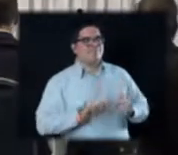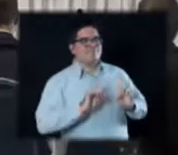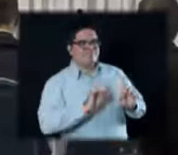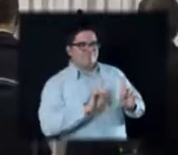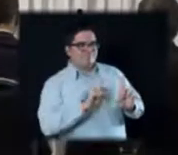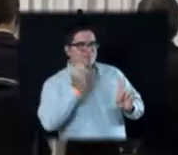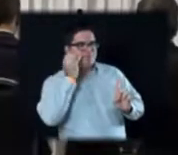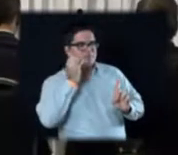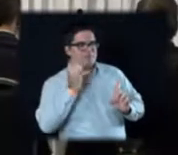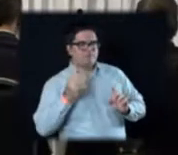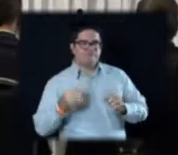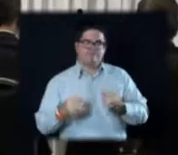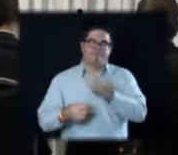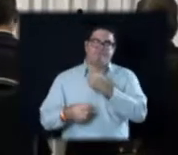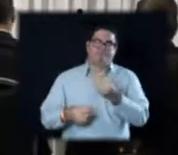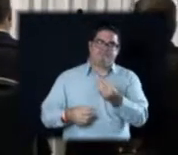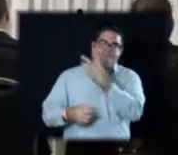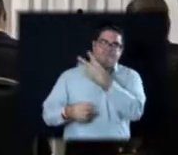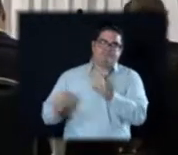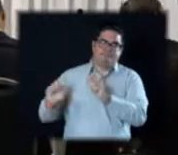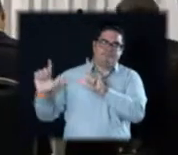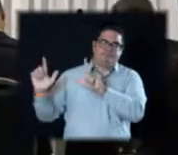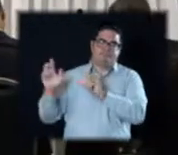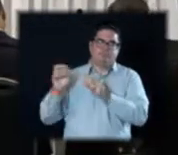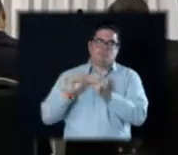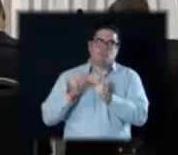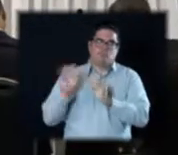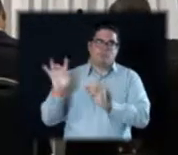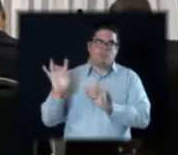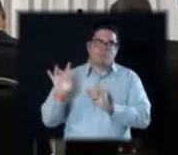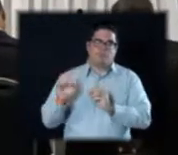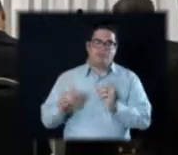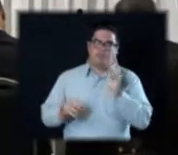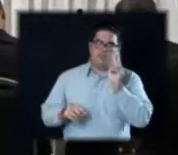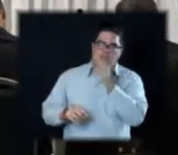centralizarlo? Me gustaría volver a una de las diapositivas de la